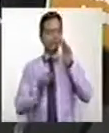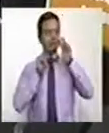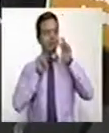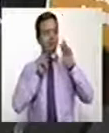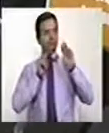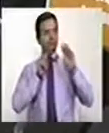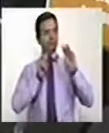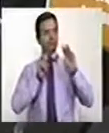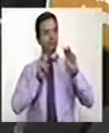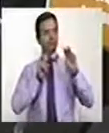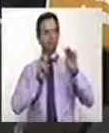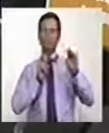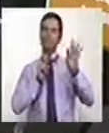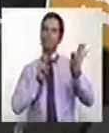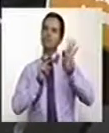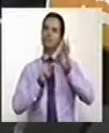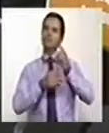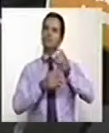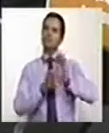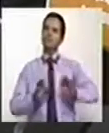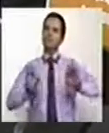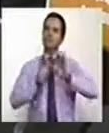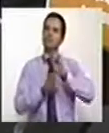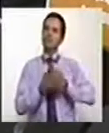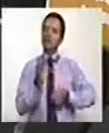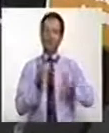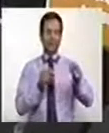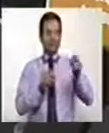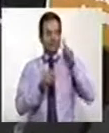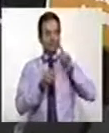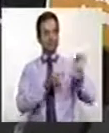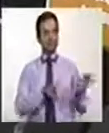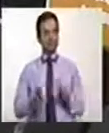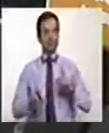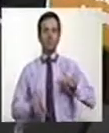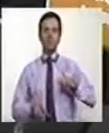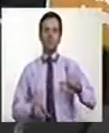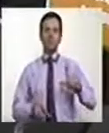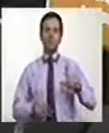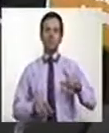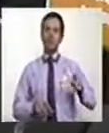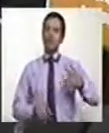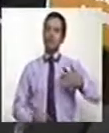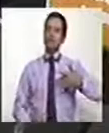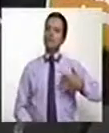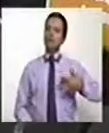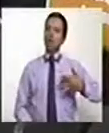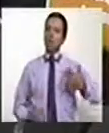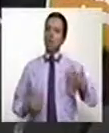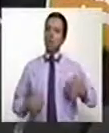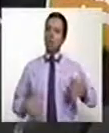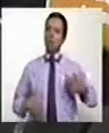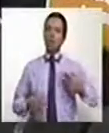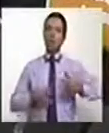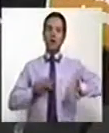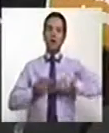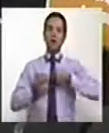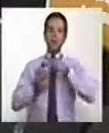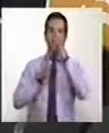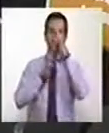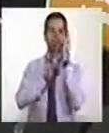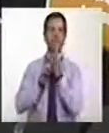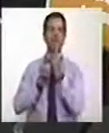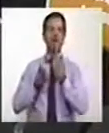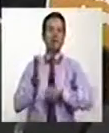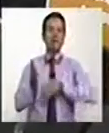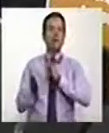algo: un dirigente empresarial con gran sensibilidad y respeto por los derechos de